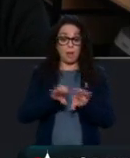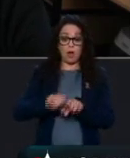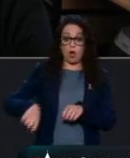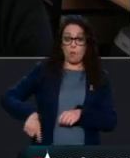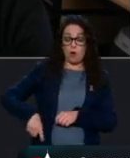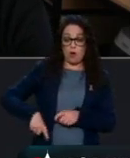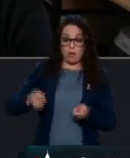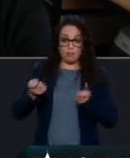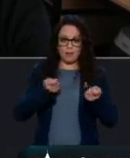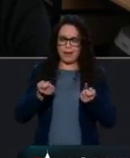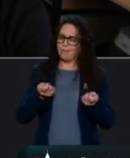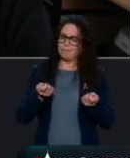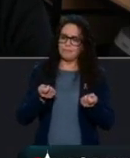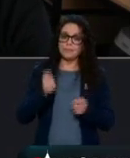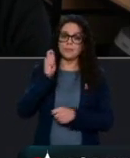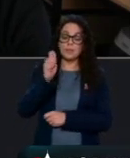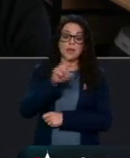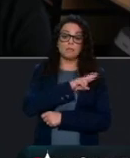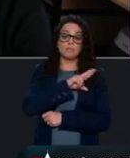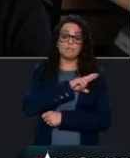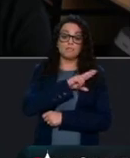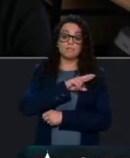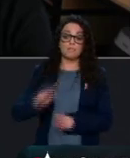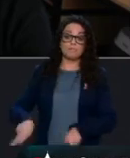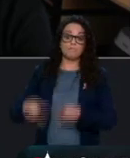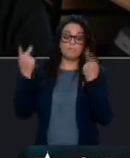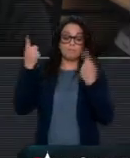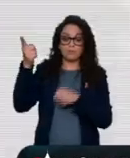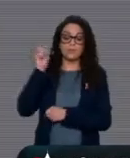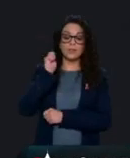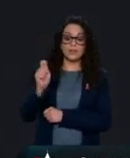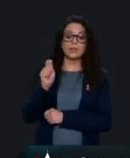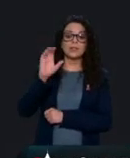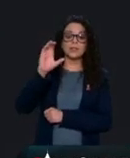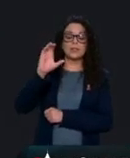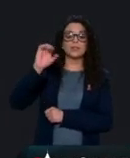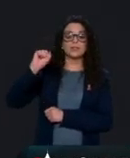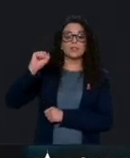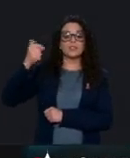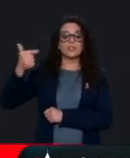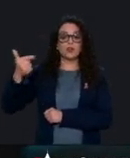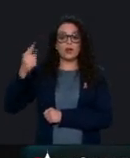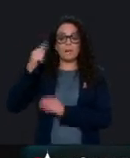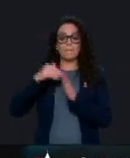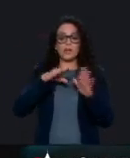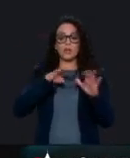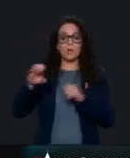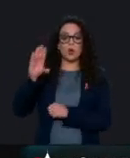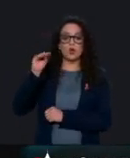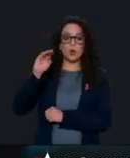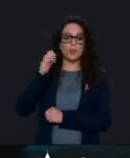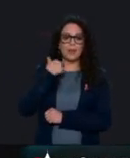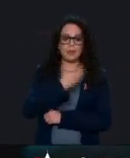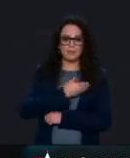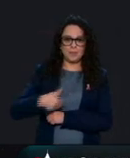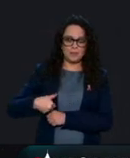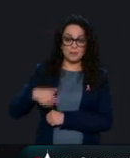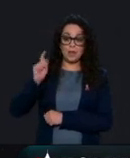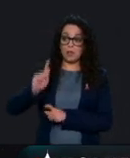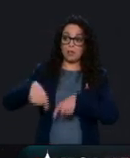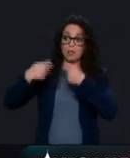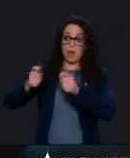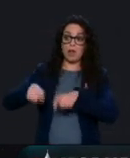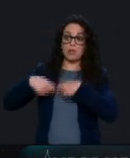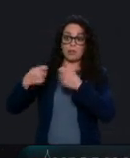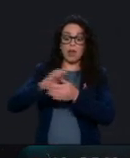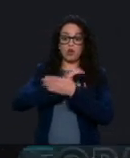con la privatización de la banca de Carlos Salinas de Gortari en 1990. Empiezan a darle concesiones de bancos a